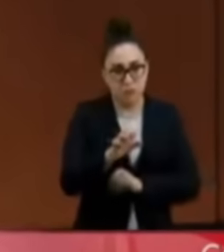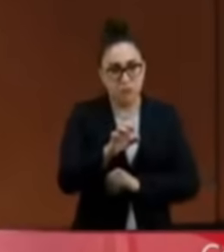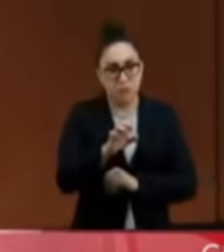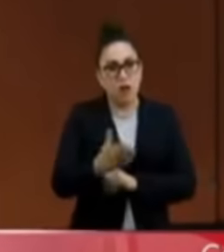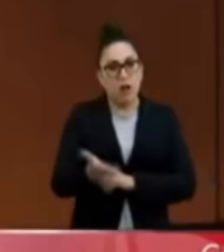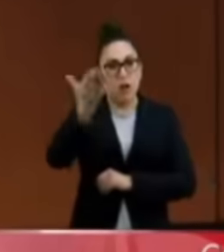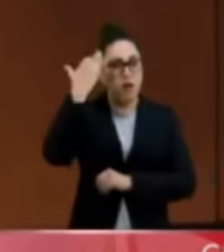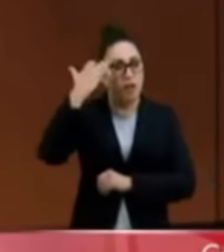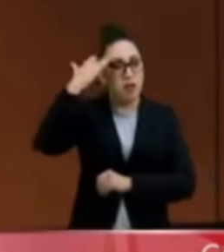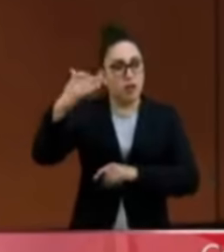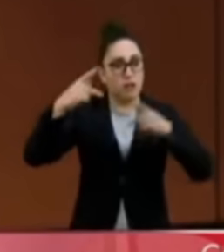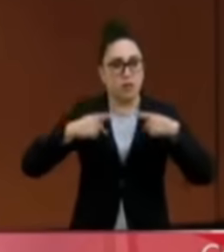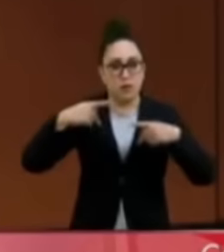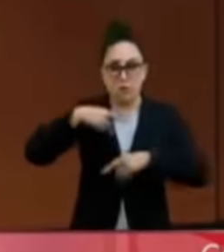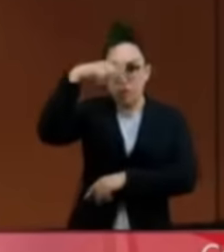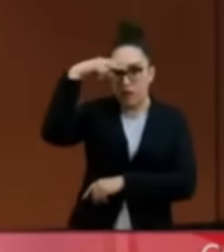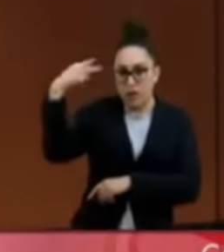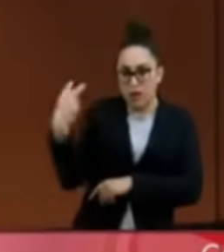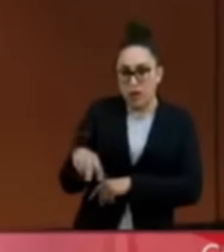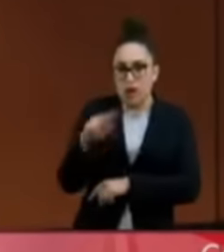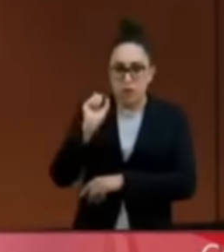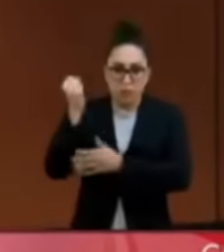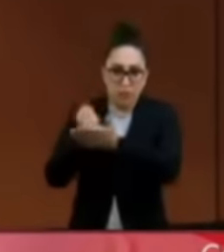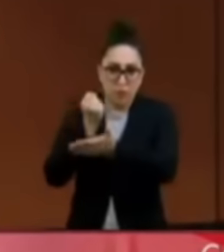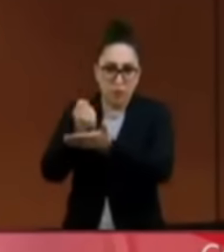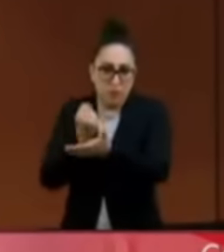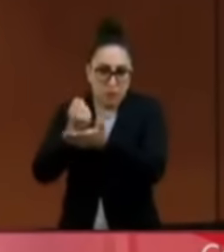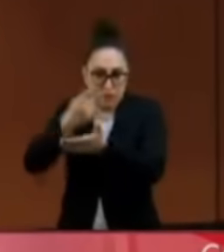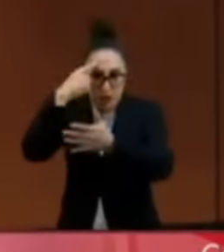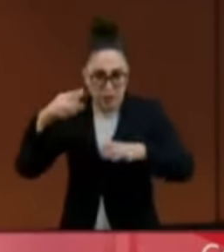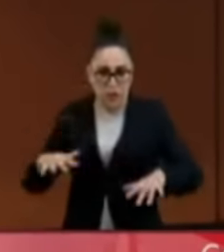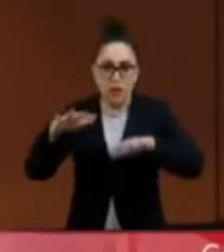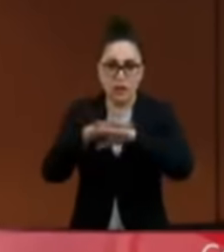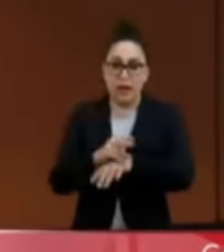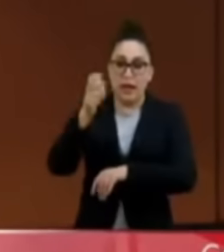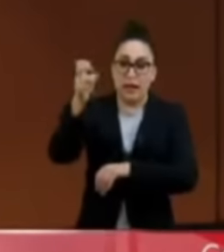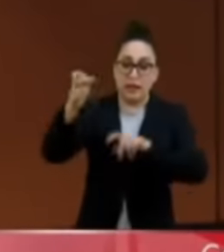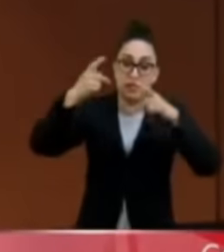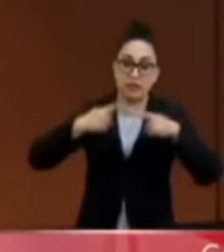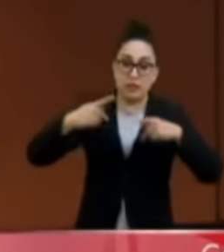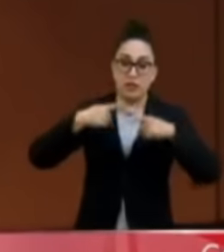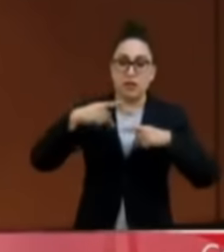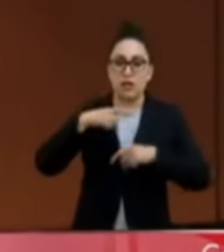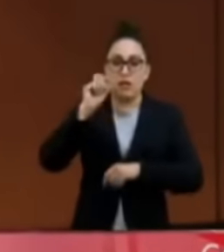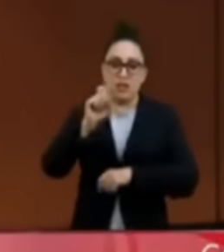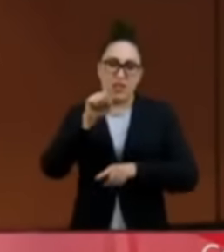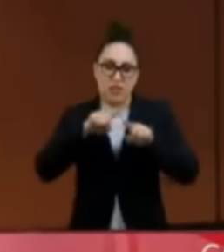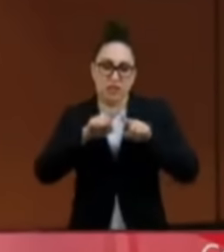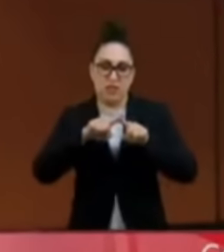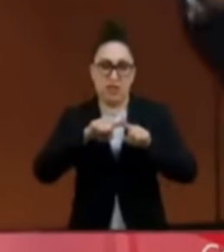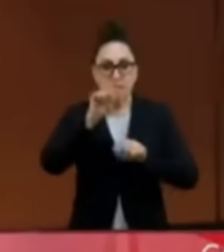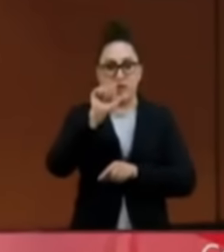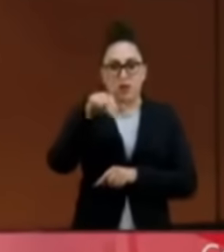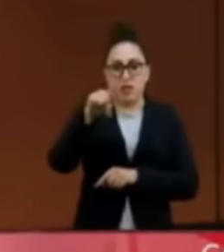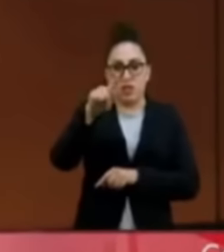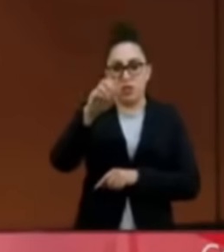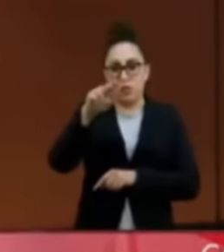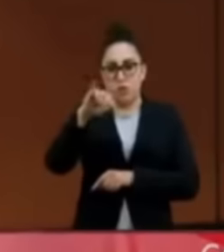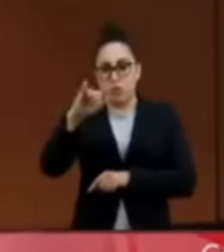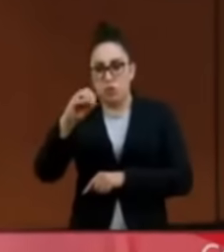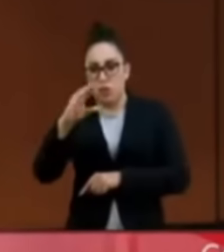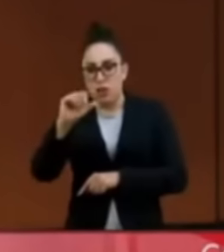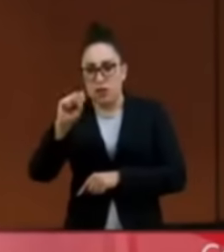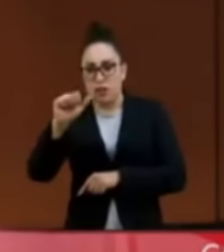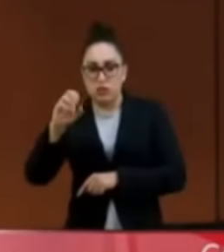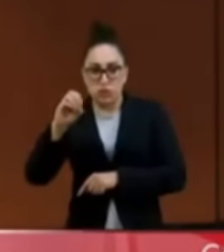los grandes mexicanos que fueron aquellos hombres de la reforma, aquellos hombres que decía Antonio Caso, que parecían gigantes,